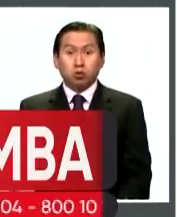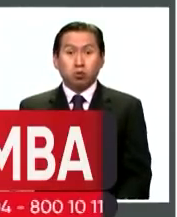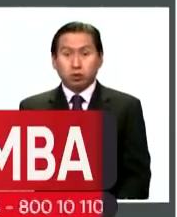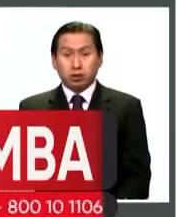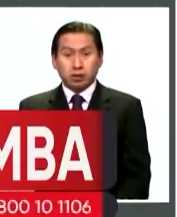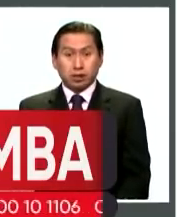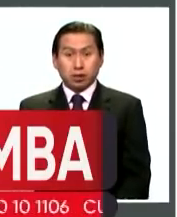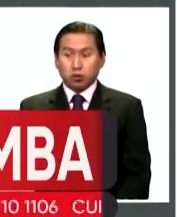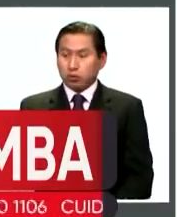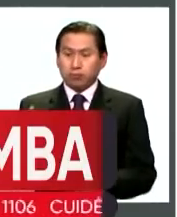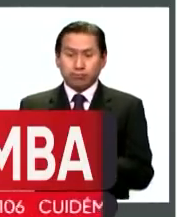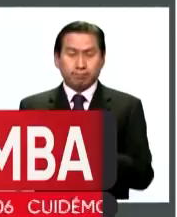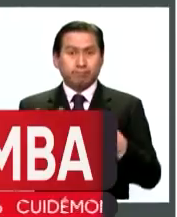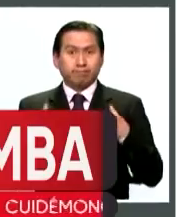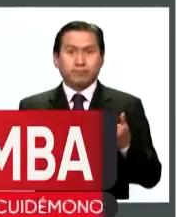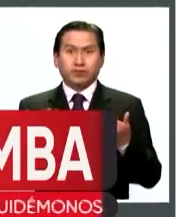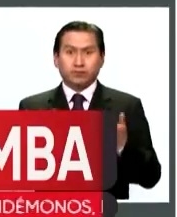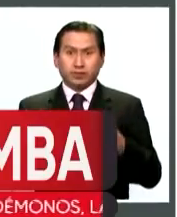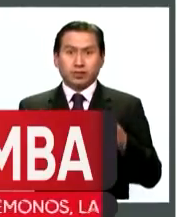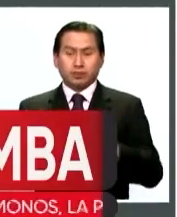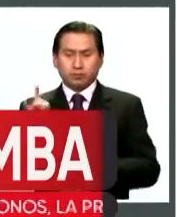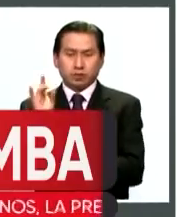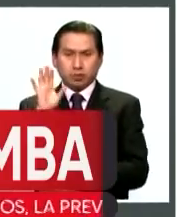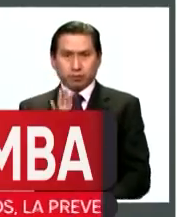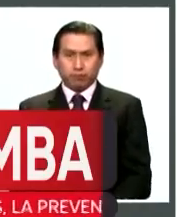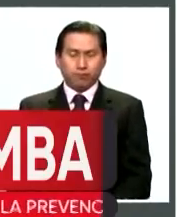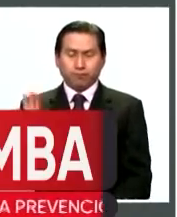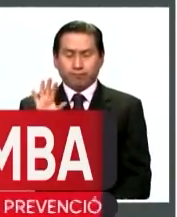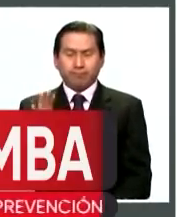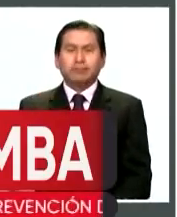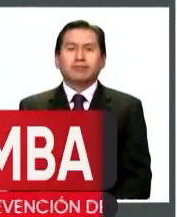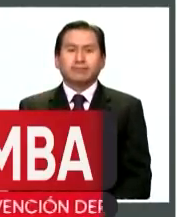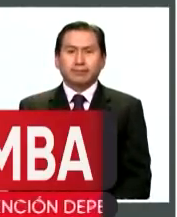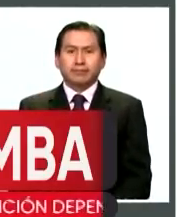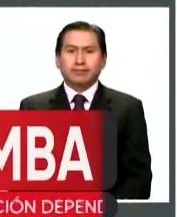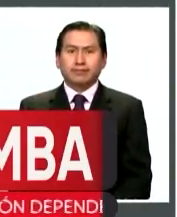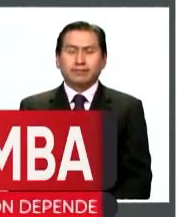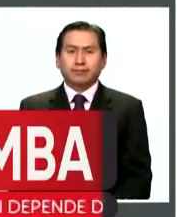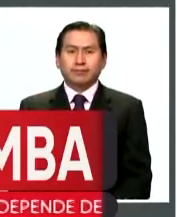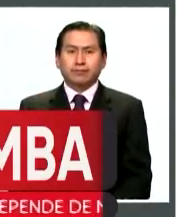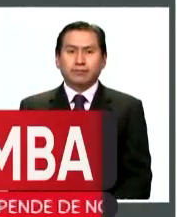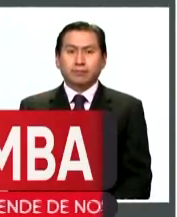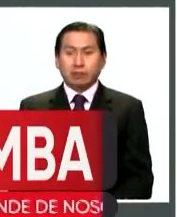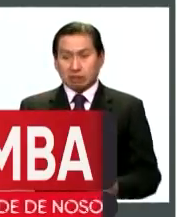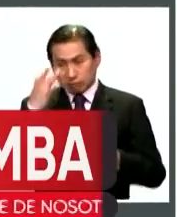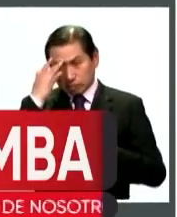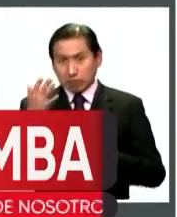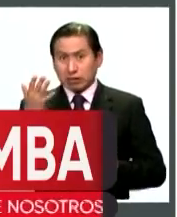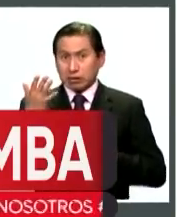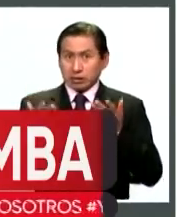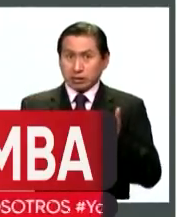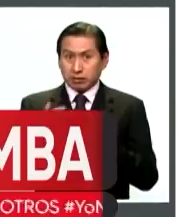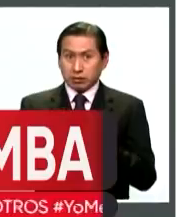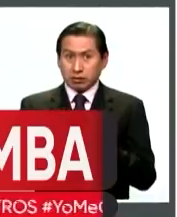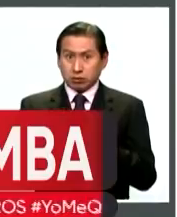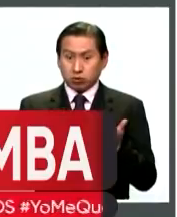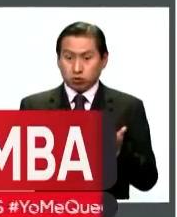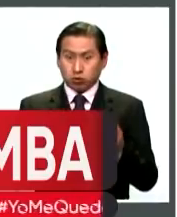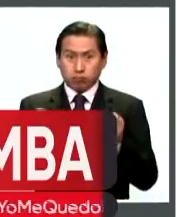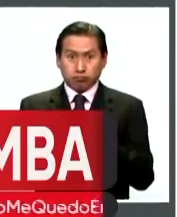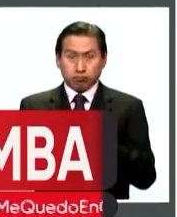2.431 pacientes recuperados a nivel nacional. Los casos sospechosos suman